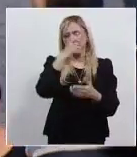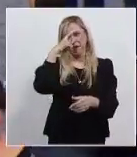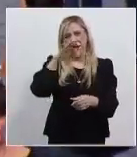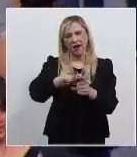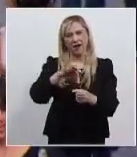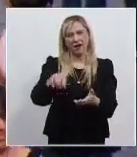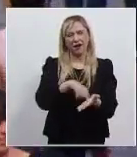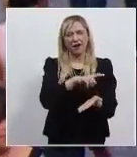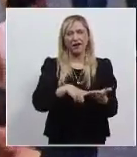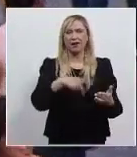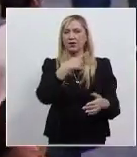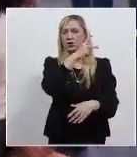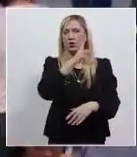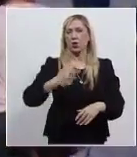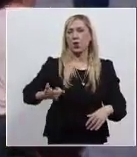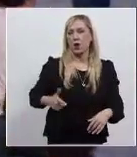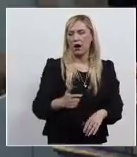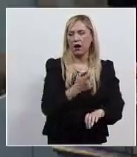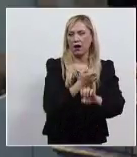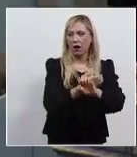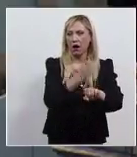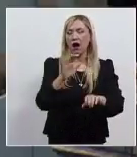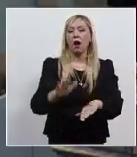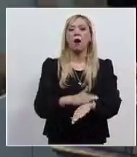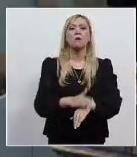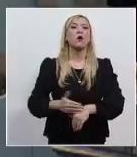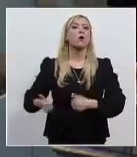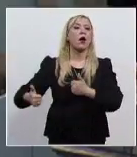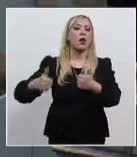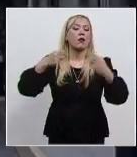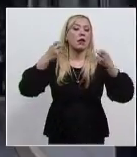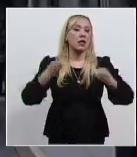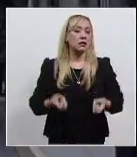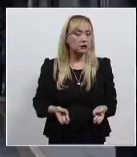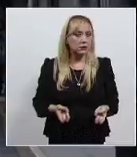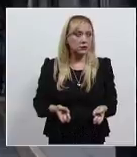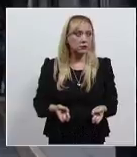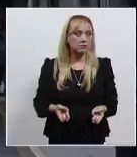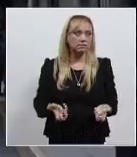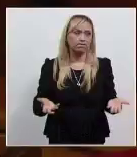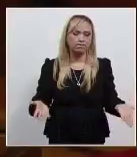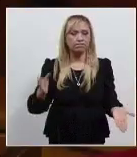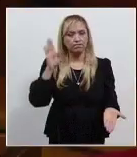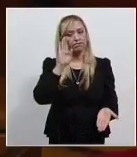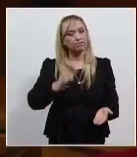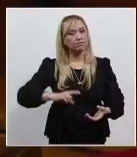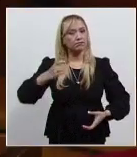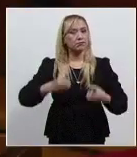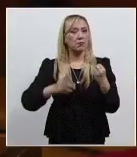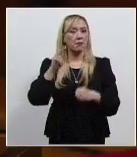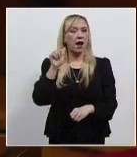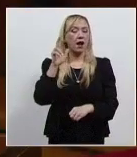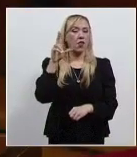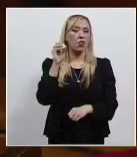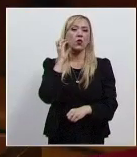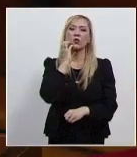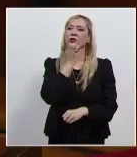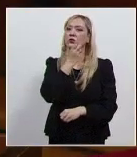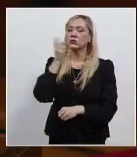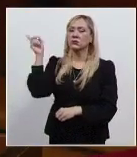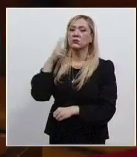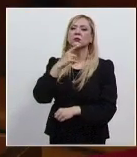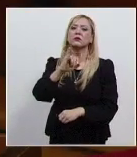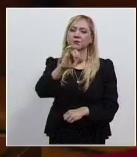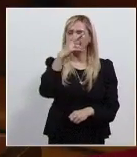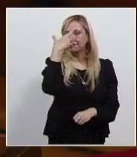Electorales para el estado de Guanajuato que se aprobaron este año. El ministro ponente Jorge Mario Pardo Rebolledo propuso declarar